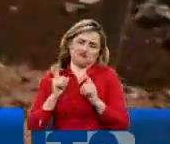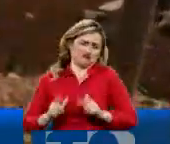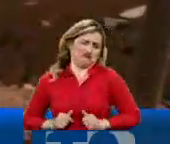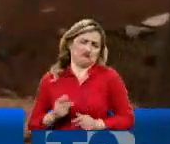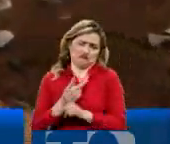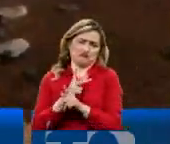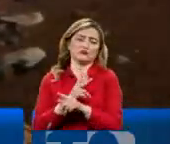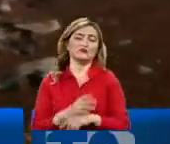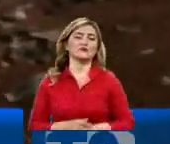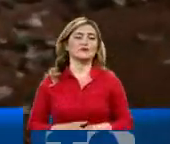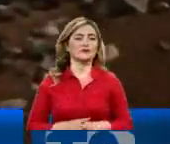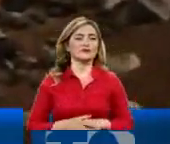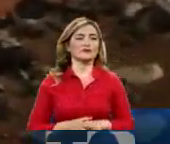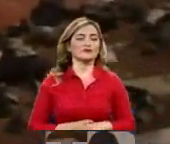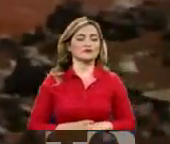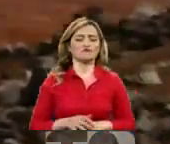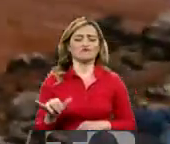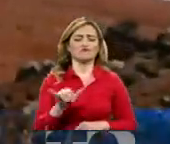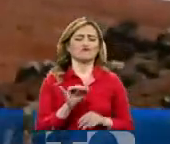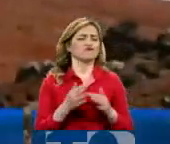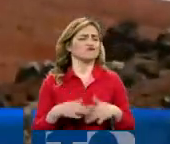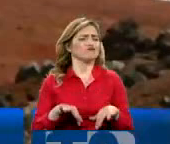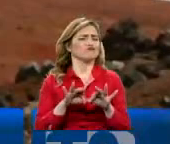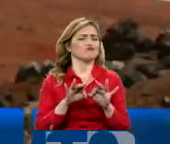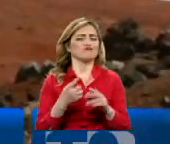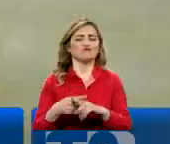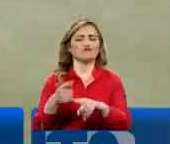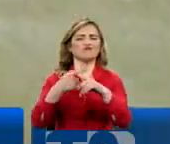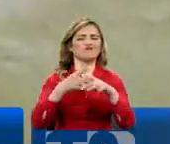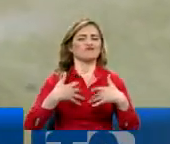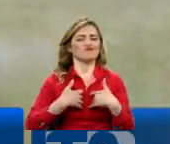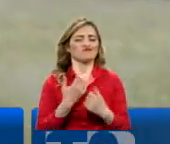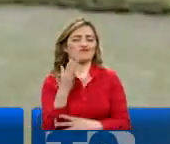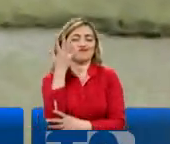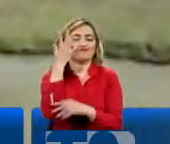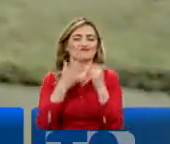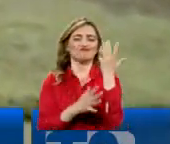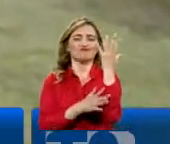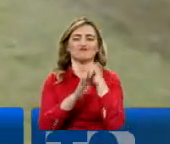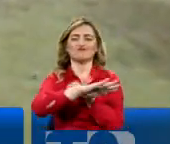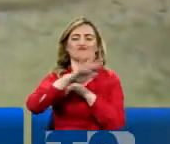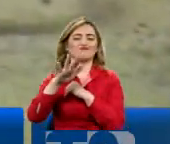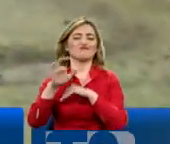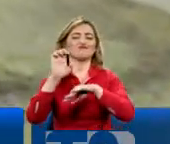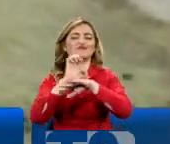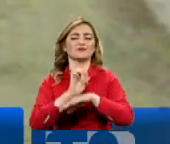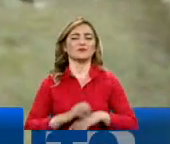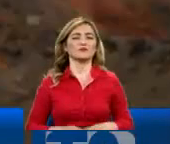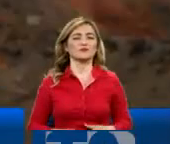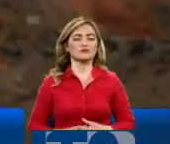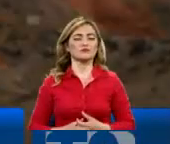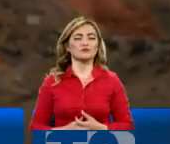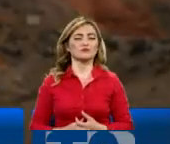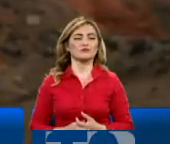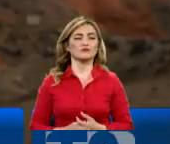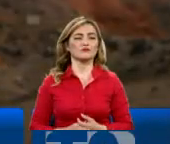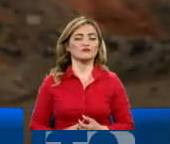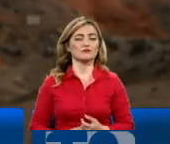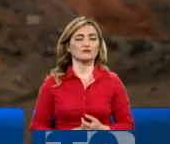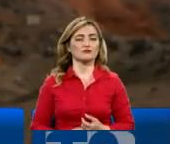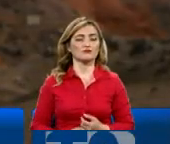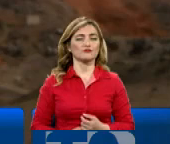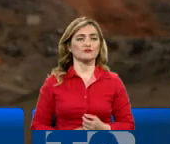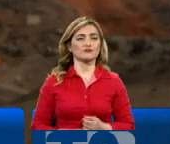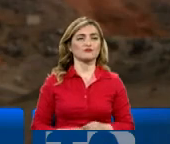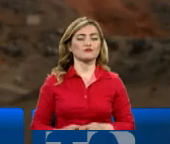bioseguridad un tesoro que representa la gran biodiversidad y majestuosidad de este país con cámaras de juan pablo moreno